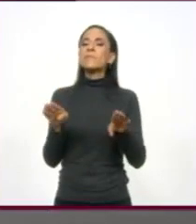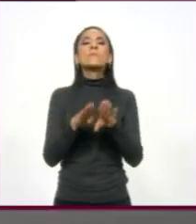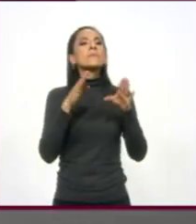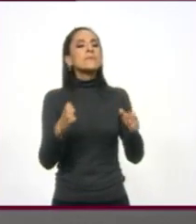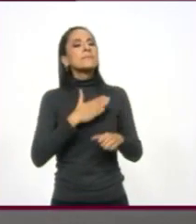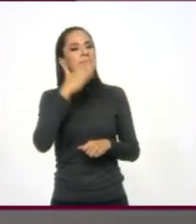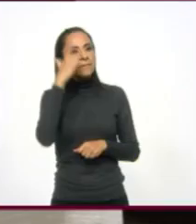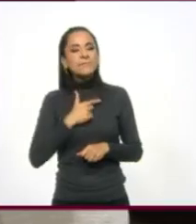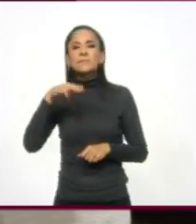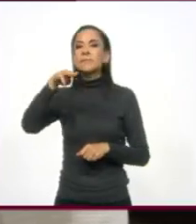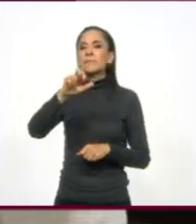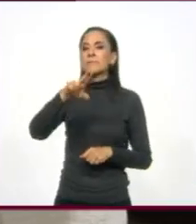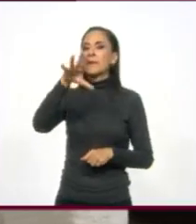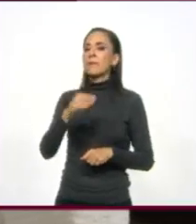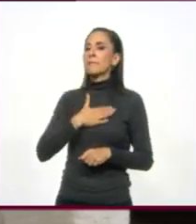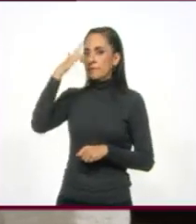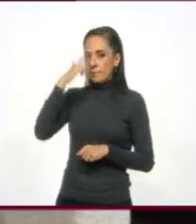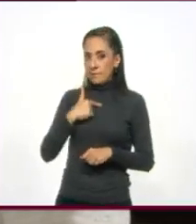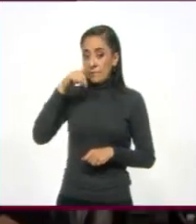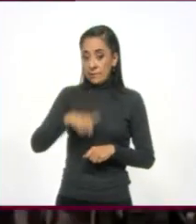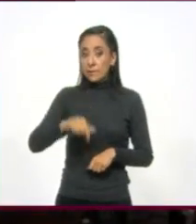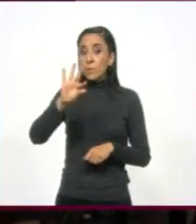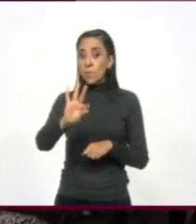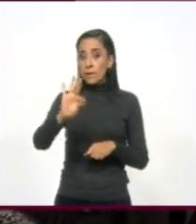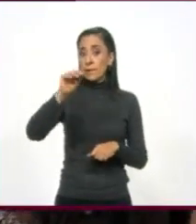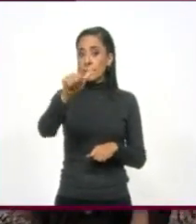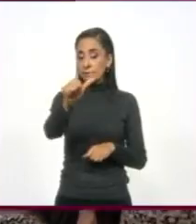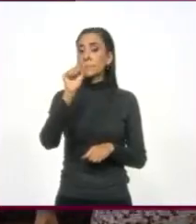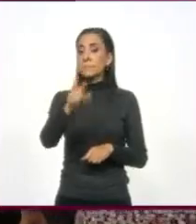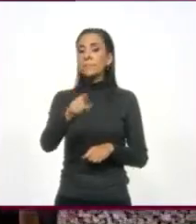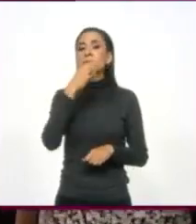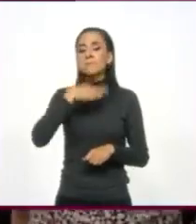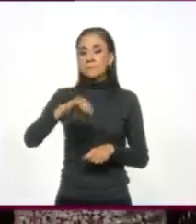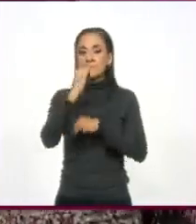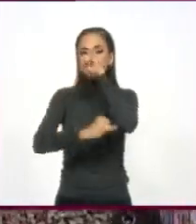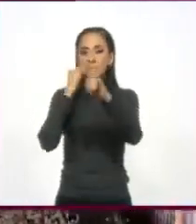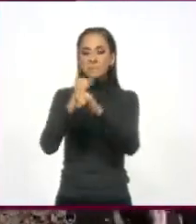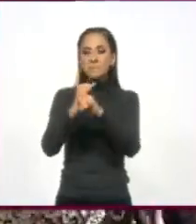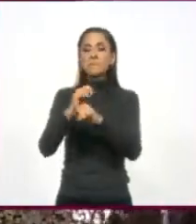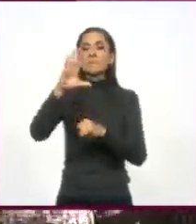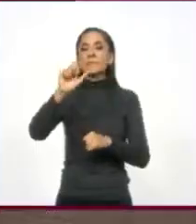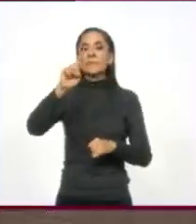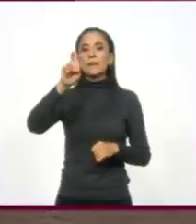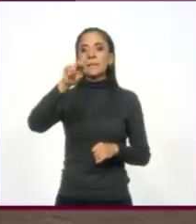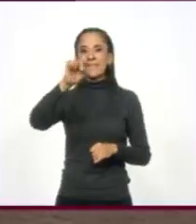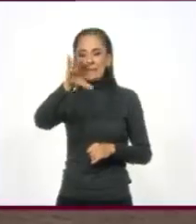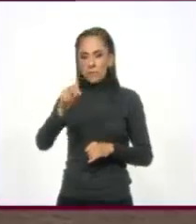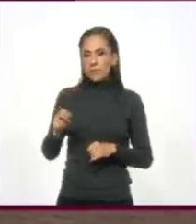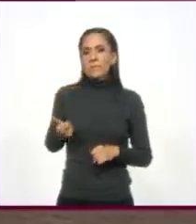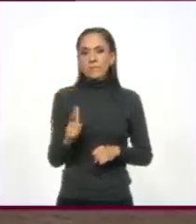Marco, buenas noches. Continuamos en la cobertura de la 46ª edición del Festival Internacional Cervantino, que hoy cumple su 12º